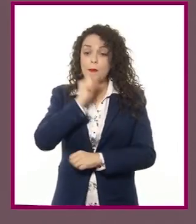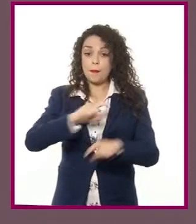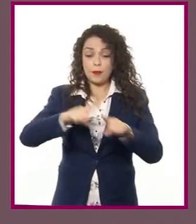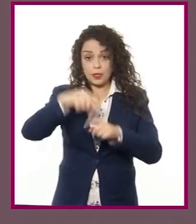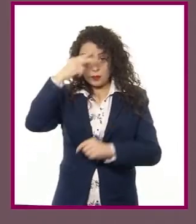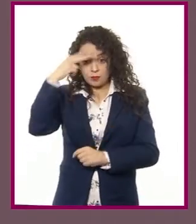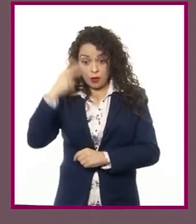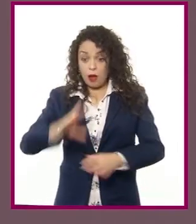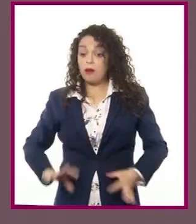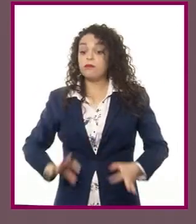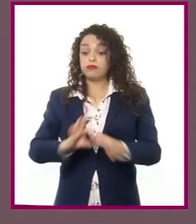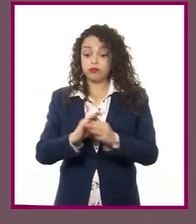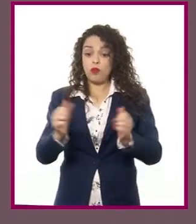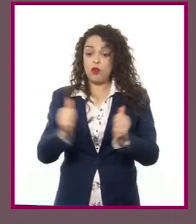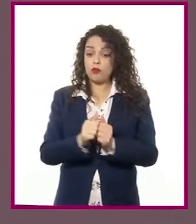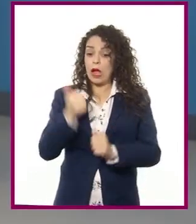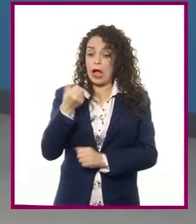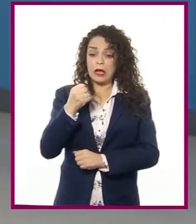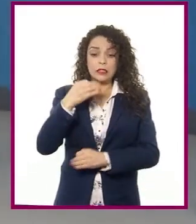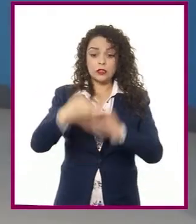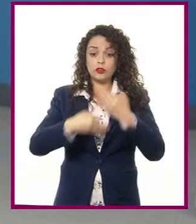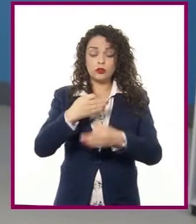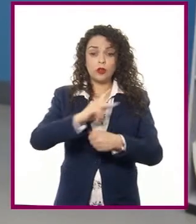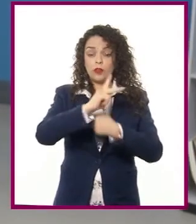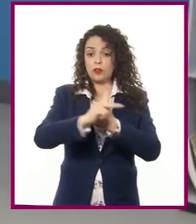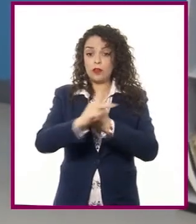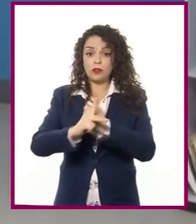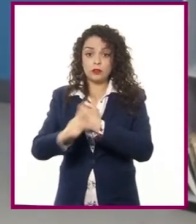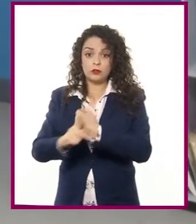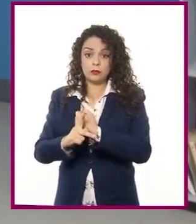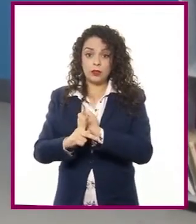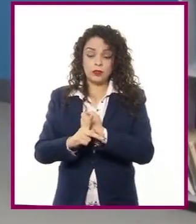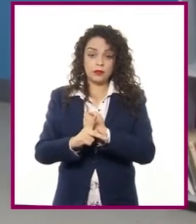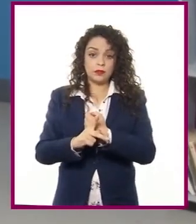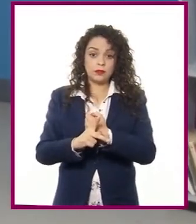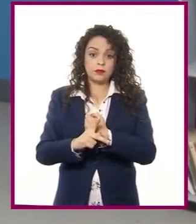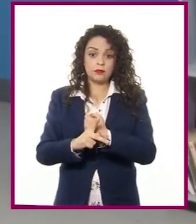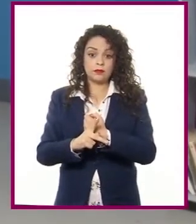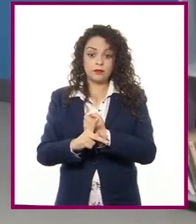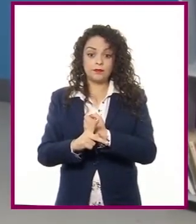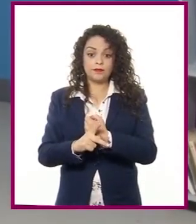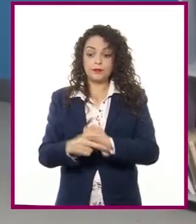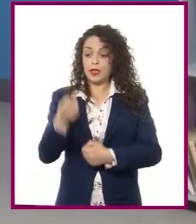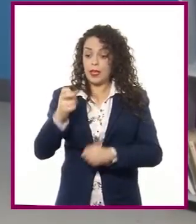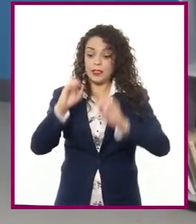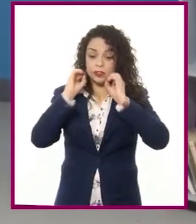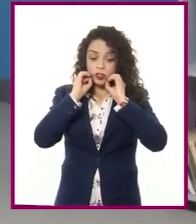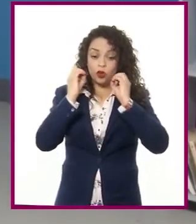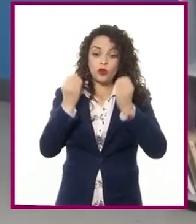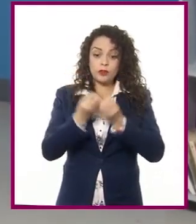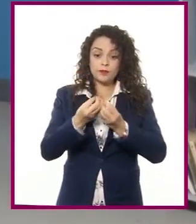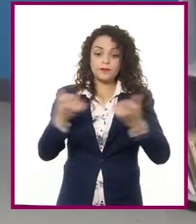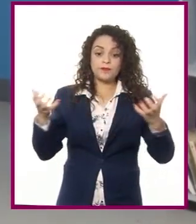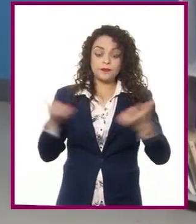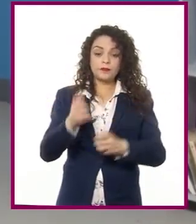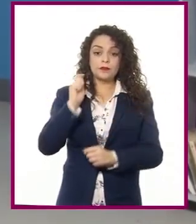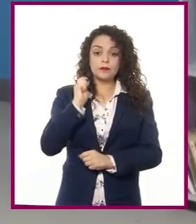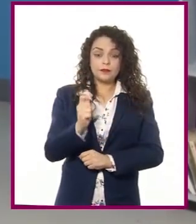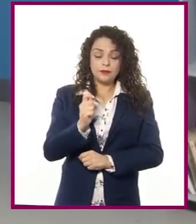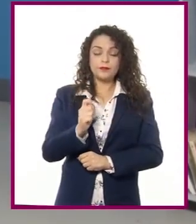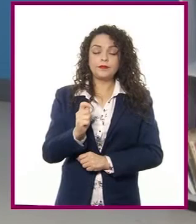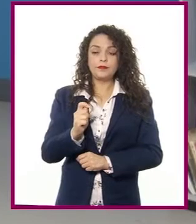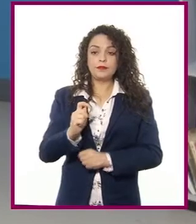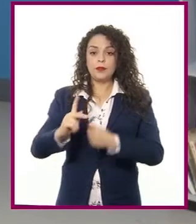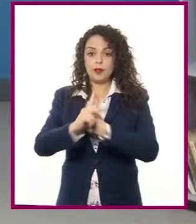junto con casi todos los países de Sudamérica. A diferencia de esta organización formada por países en vías de desarrollo con